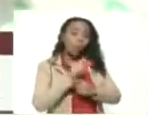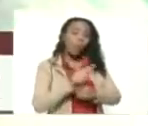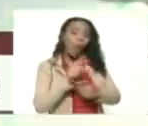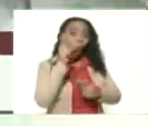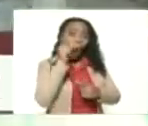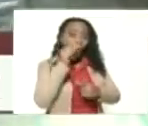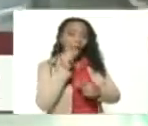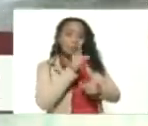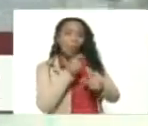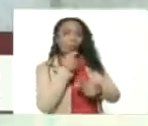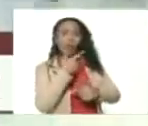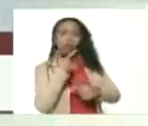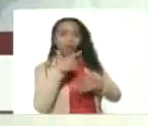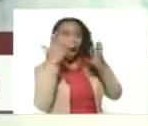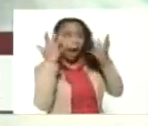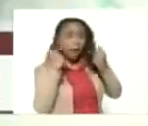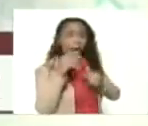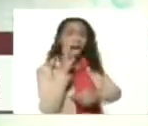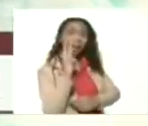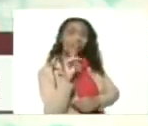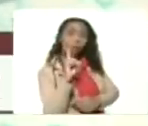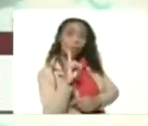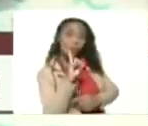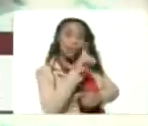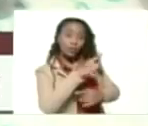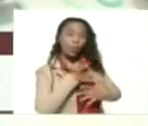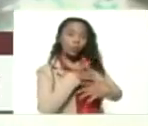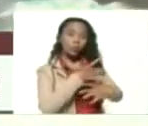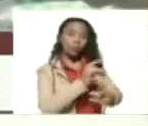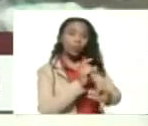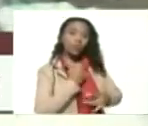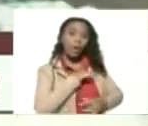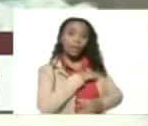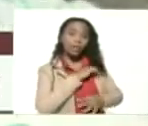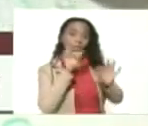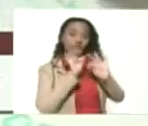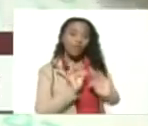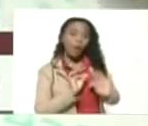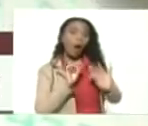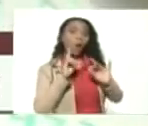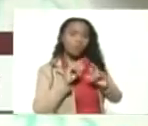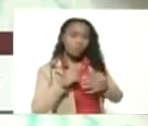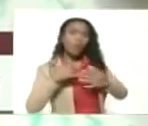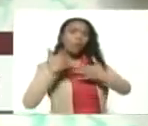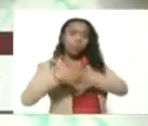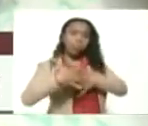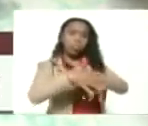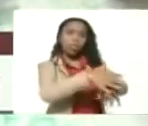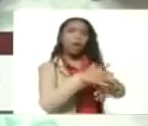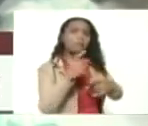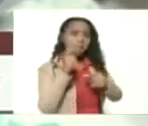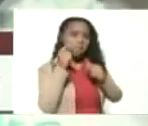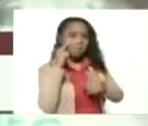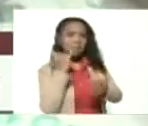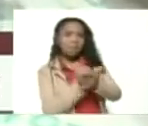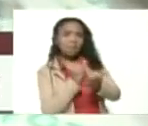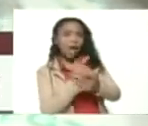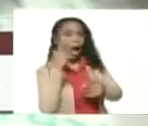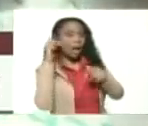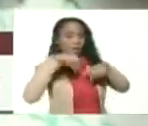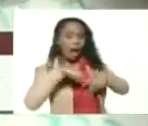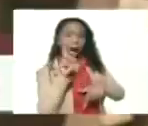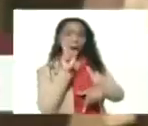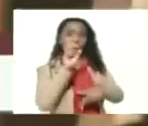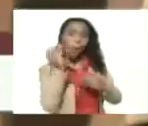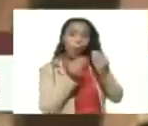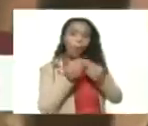estos lindos animales F1, animales que se adaptan a nuestro trópico con un rebaño Brahman, animales que han sido probados en nuestro estado con